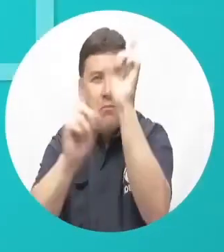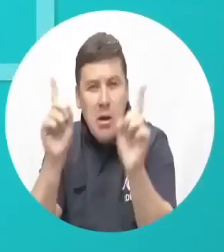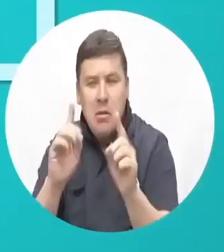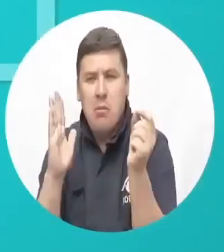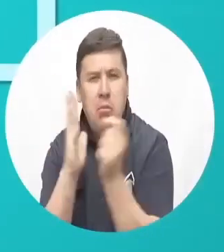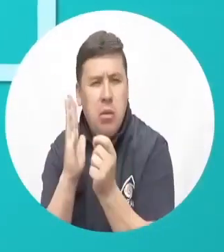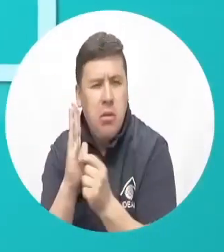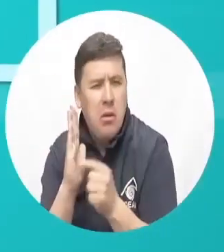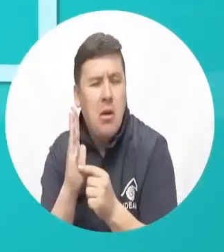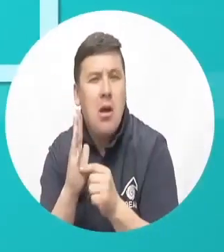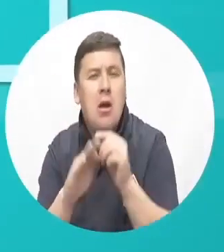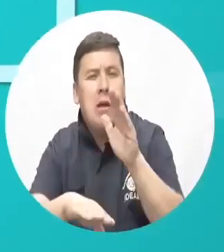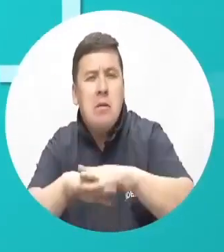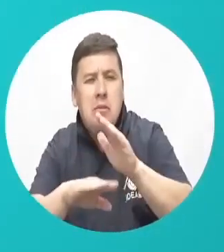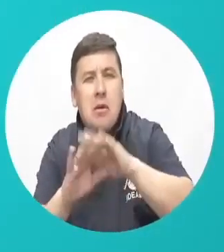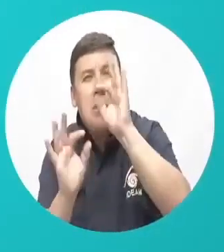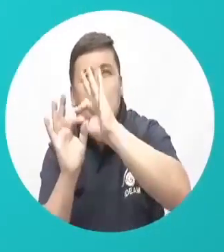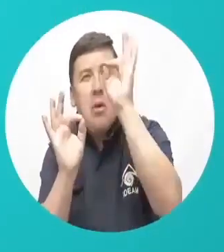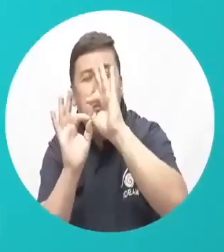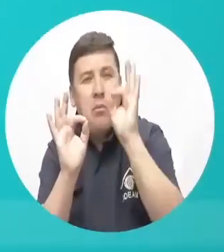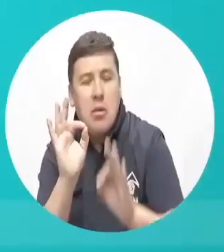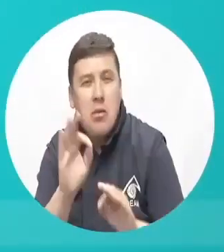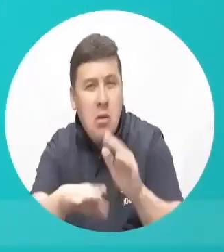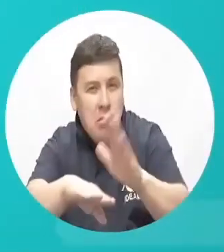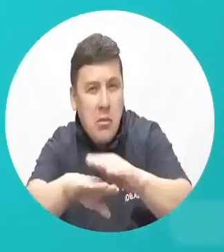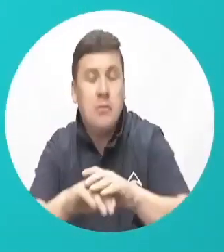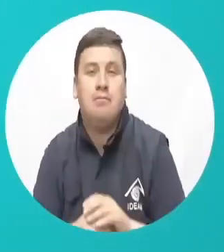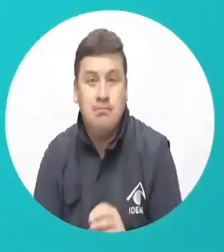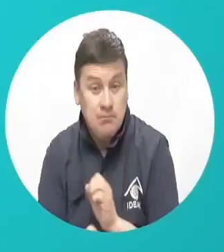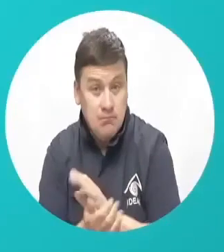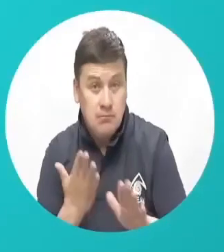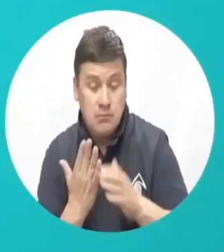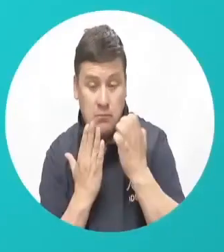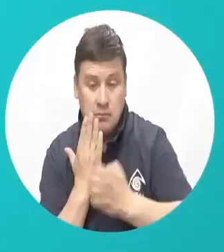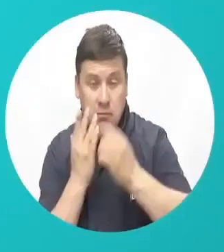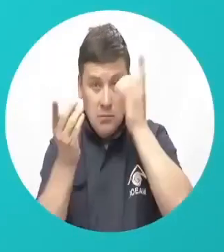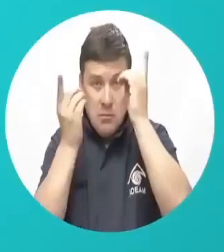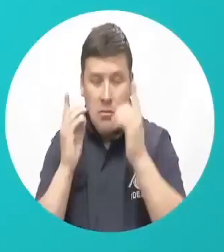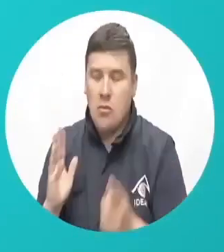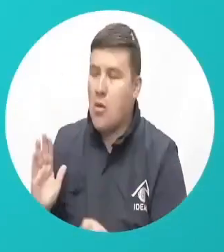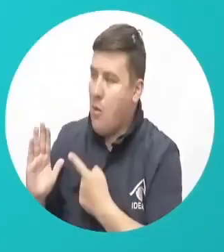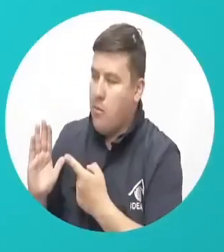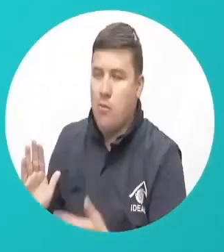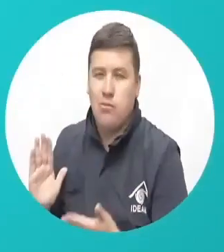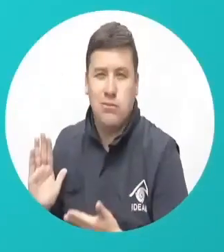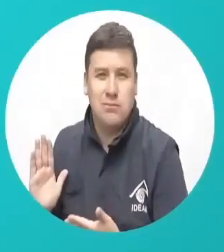pronósticos y alertas a nivel municipal. Disponible gratis para iOS y Android.